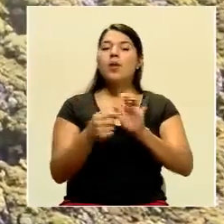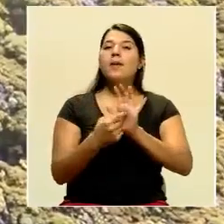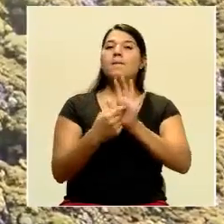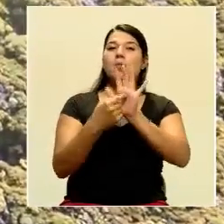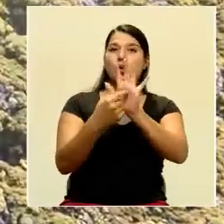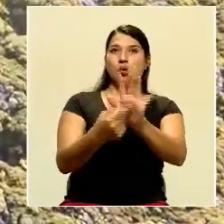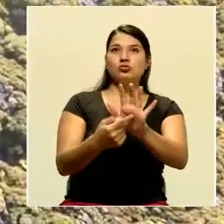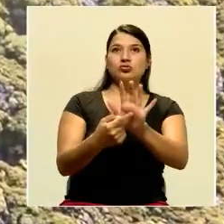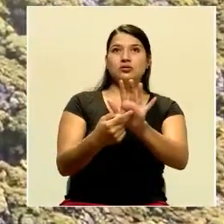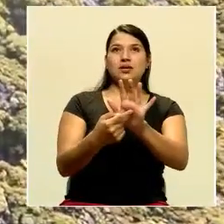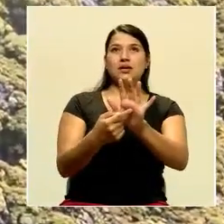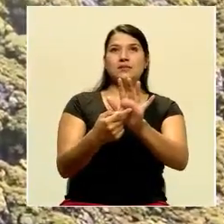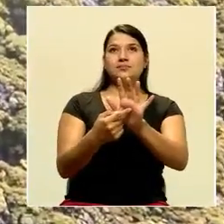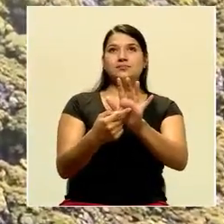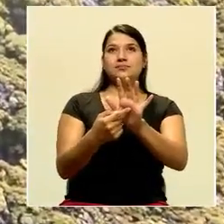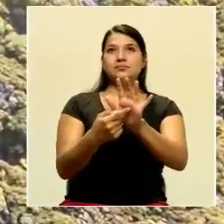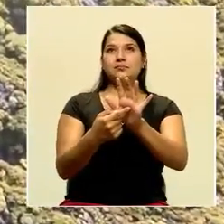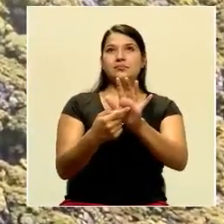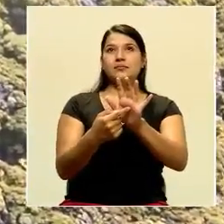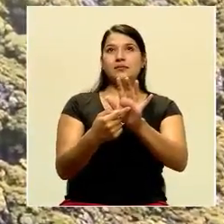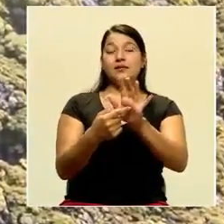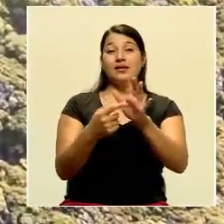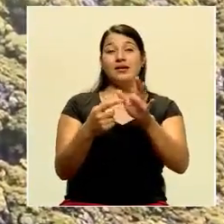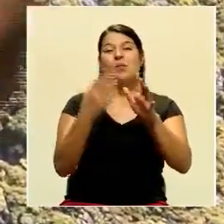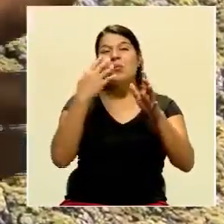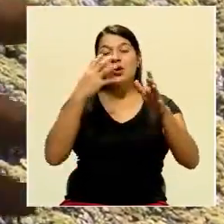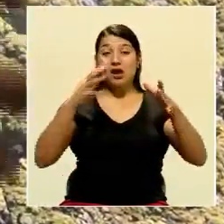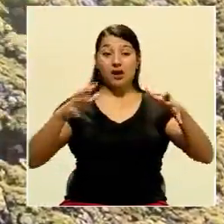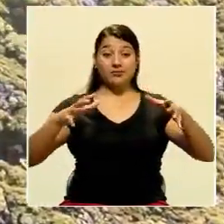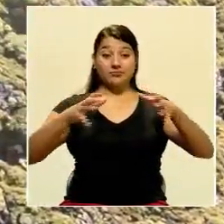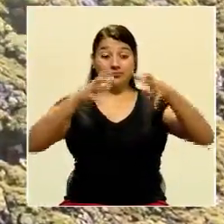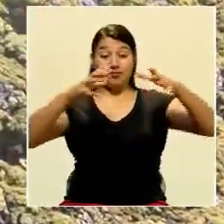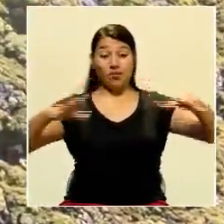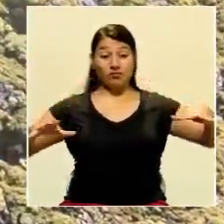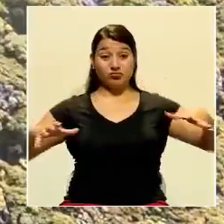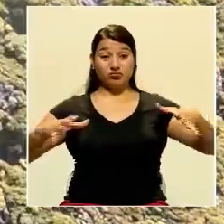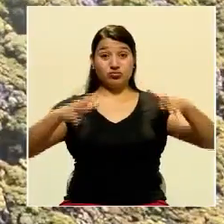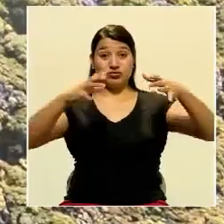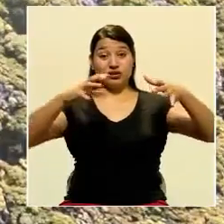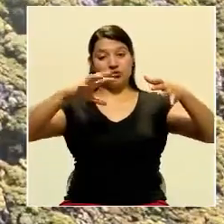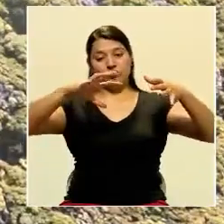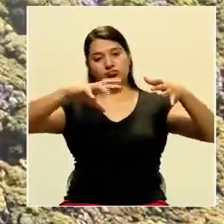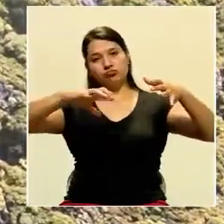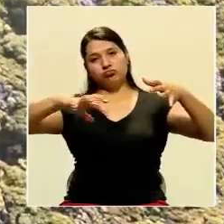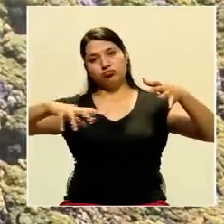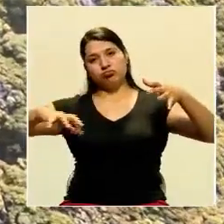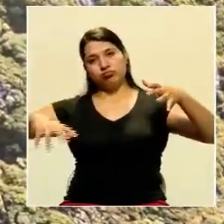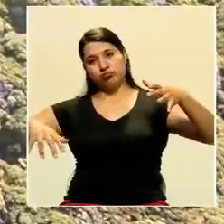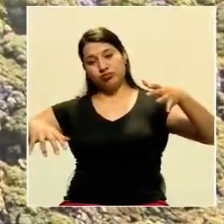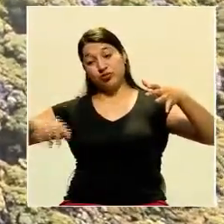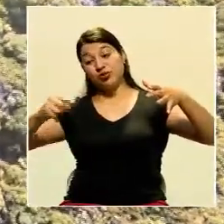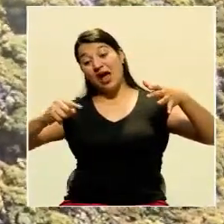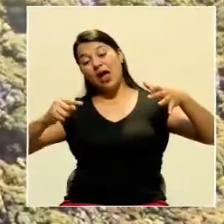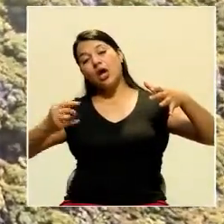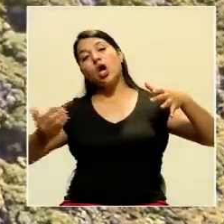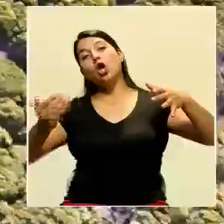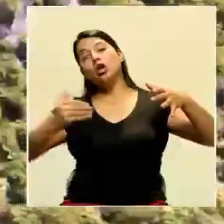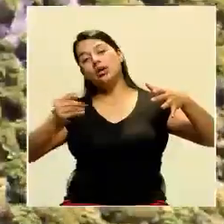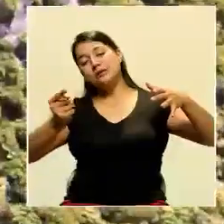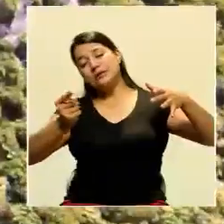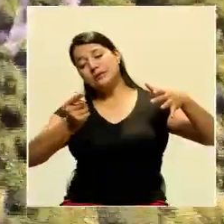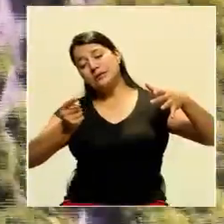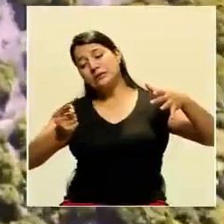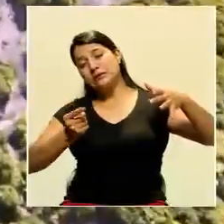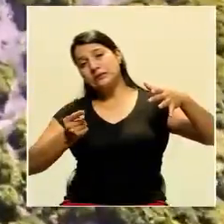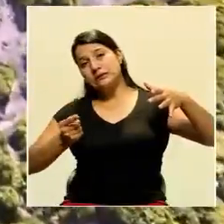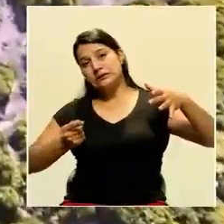como todo este bloque se fue, hubo una descompresión ahí del material y generó unas grietas más pequeñas